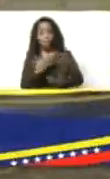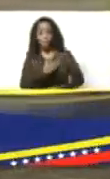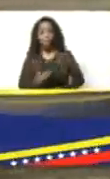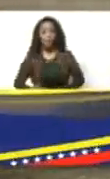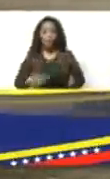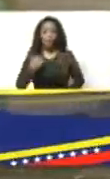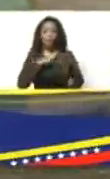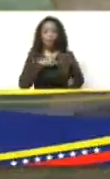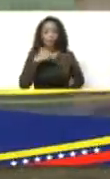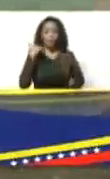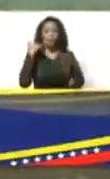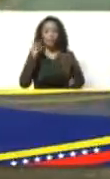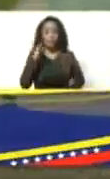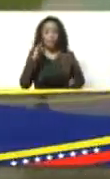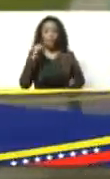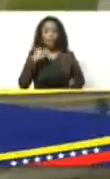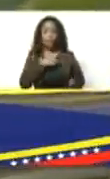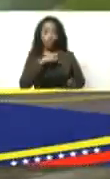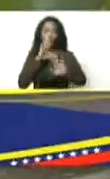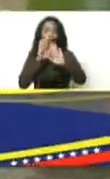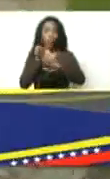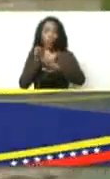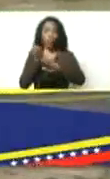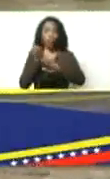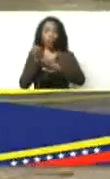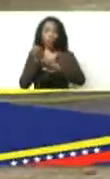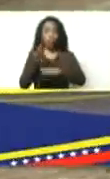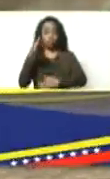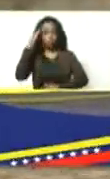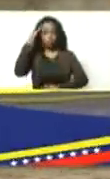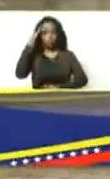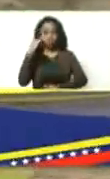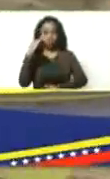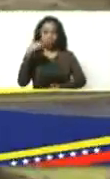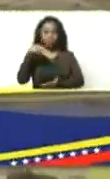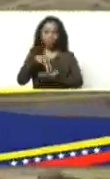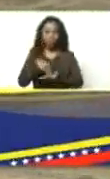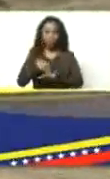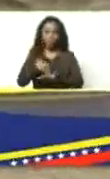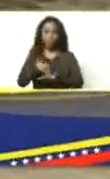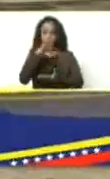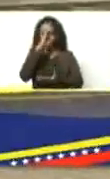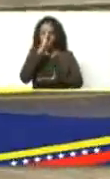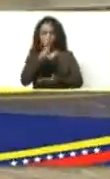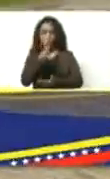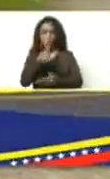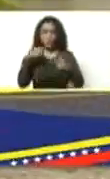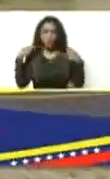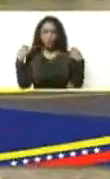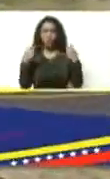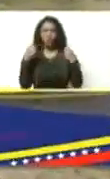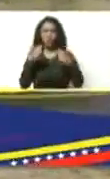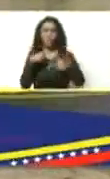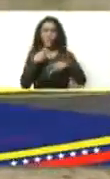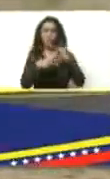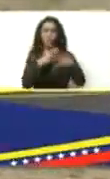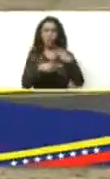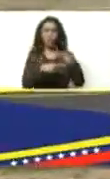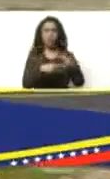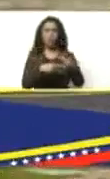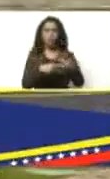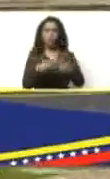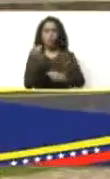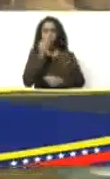cuente y siga contando con nosotros, soldados, soldadas, para seguir promoviendo la producción